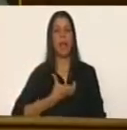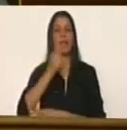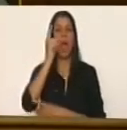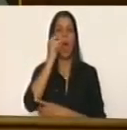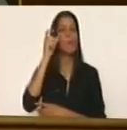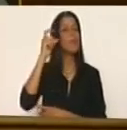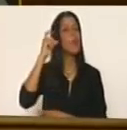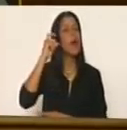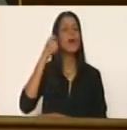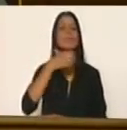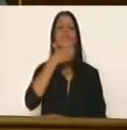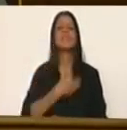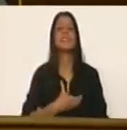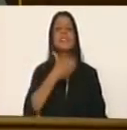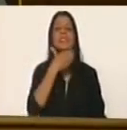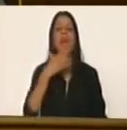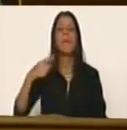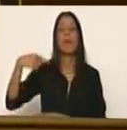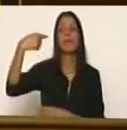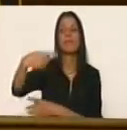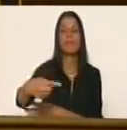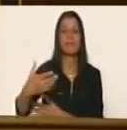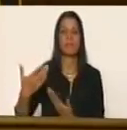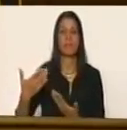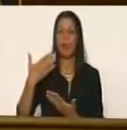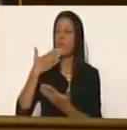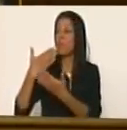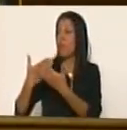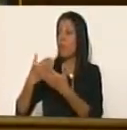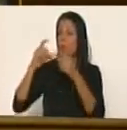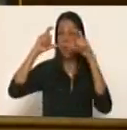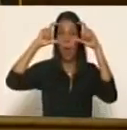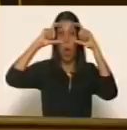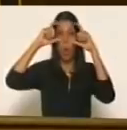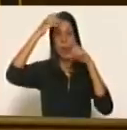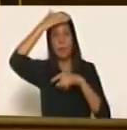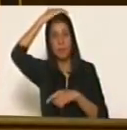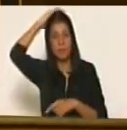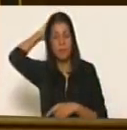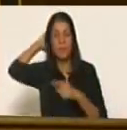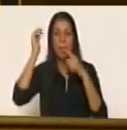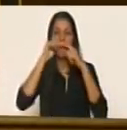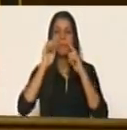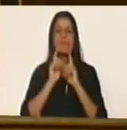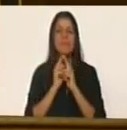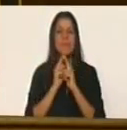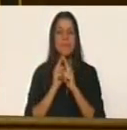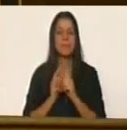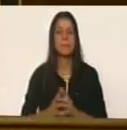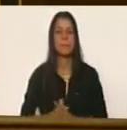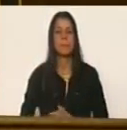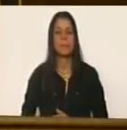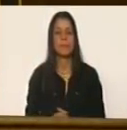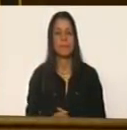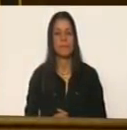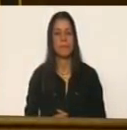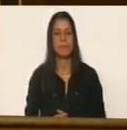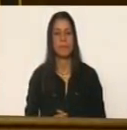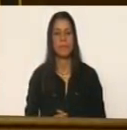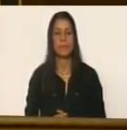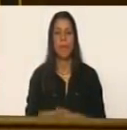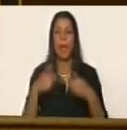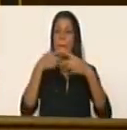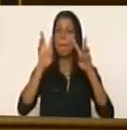alcaldesas para el mes de diciembre, según lo ha propuesto el constituyente Francisco Ameliach. Que nada detenga la paz,